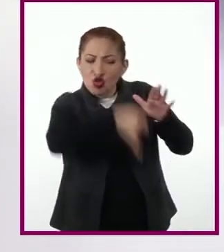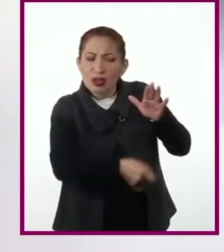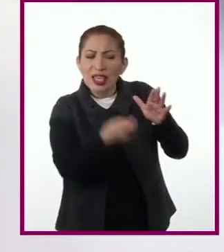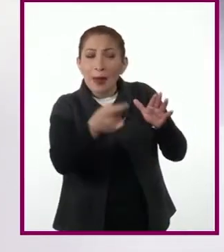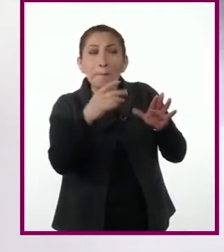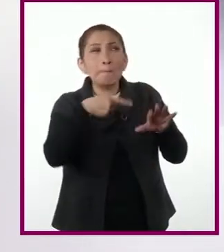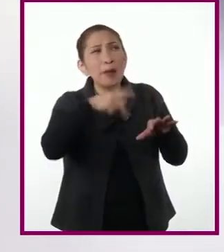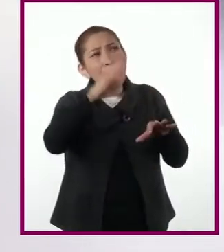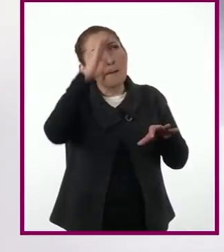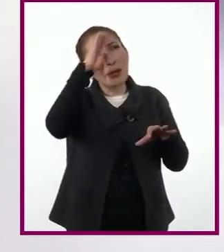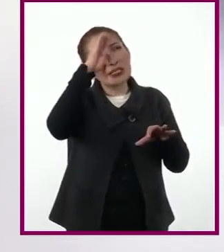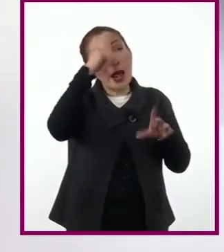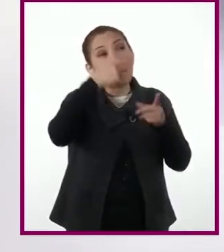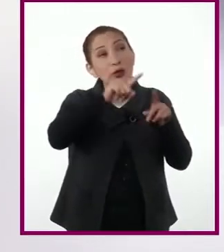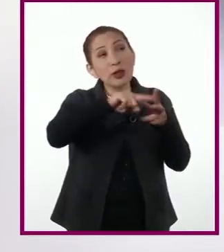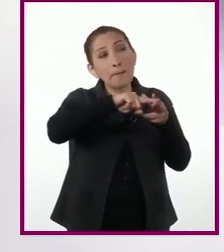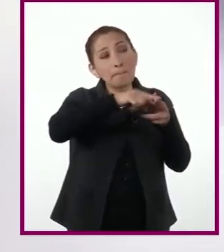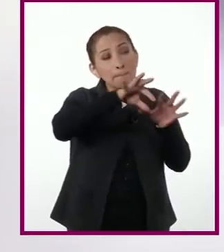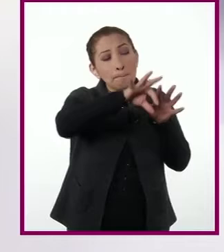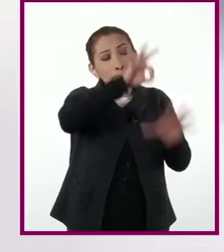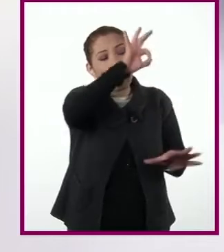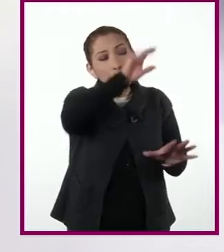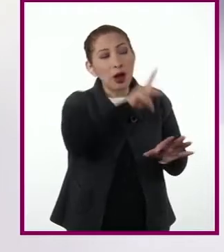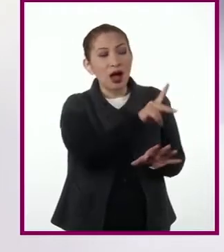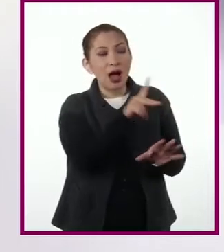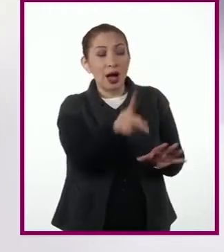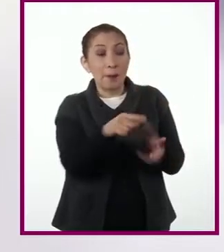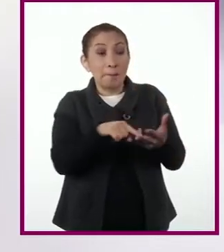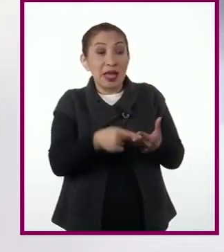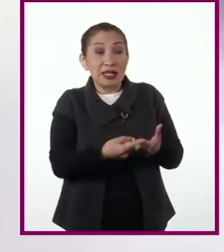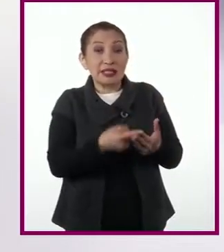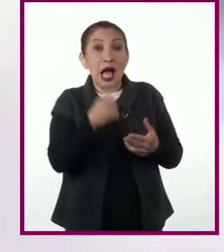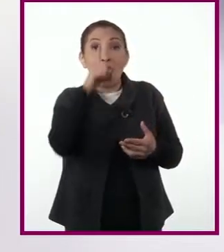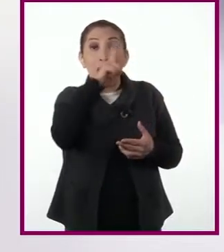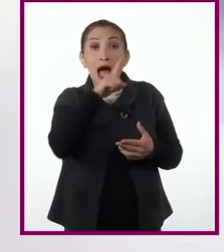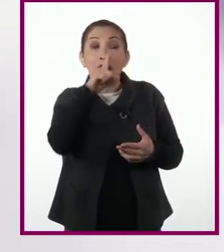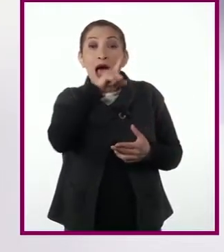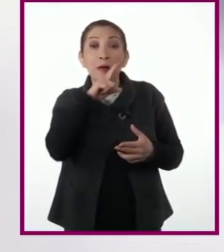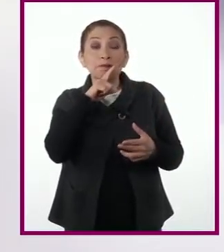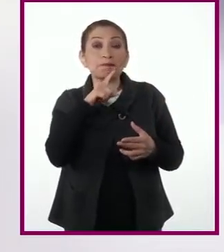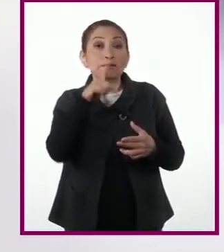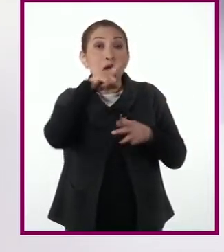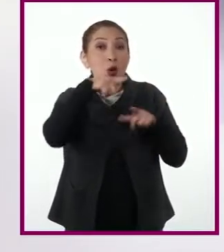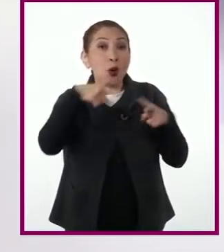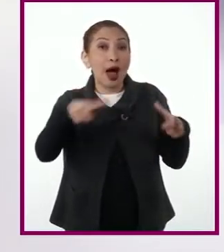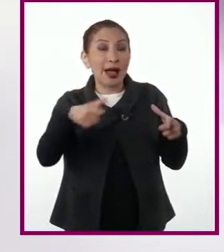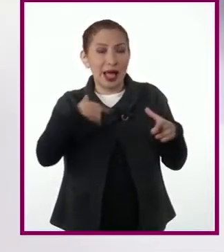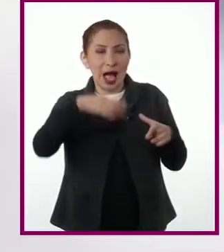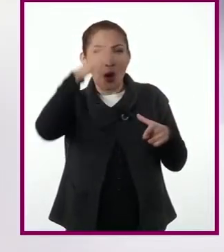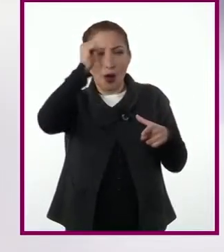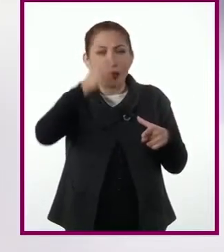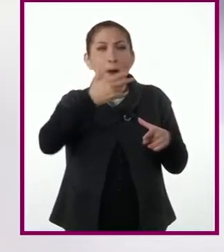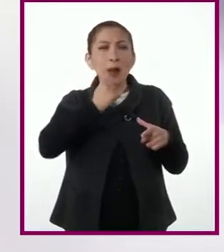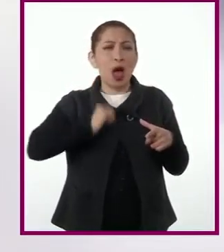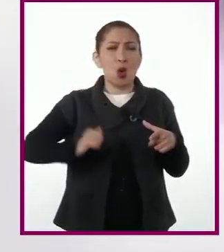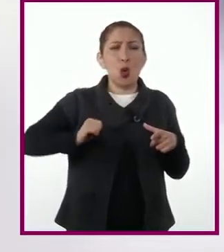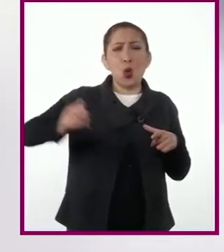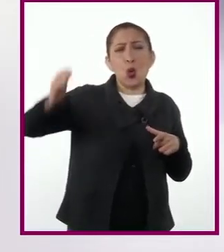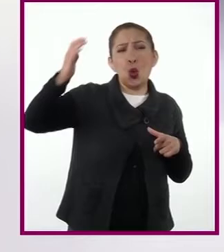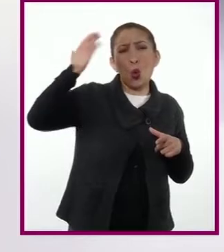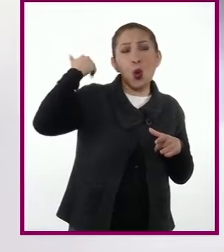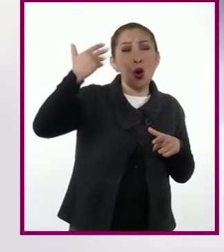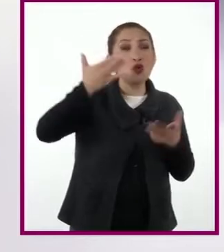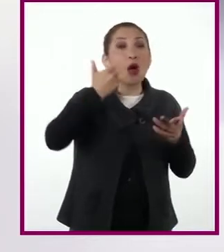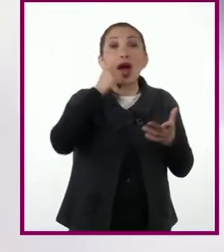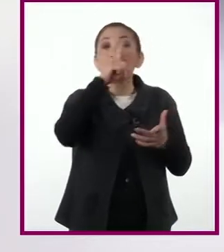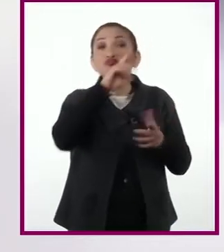que la música se descubrió en un momento similar a la aparición del lenguaje. Recordemos que el hombre primitivo en esta época carecía